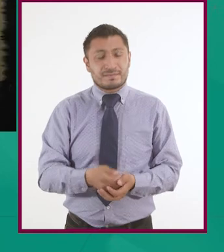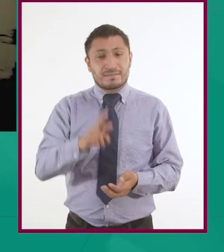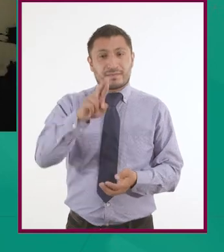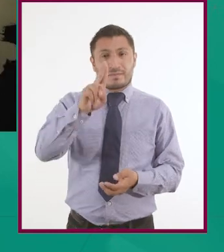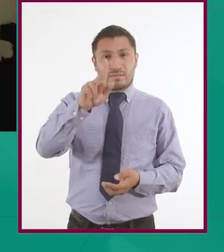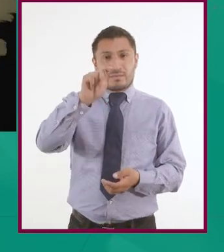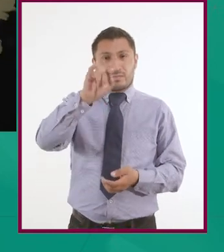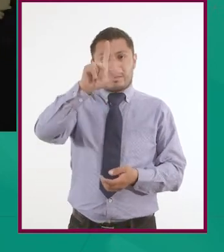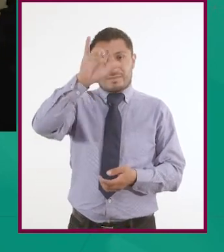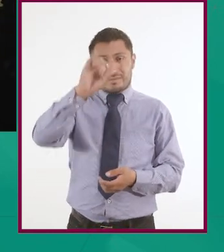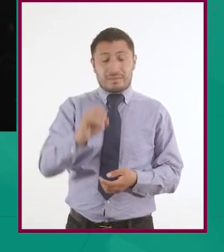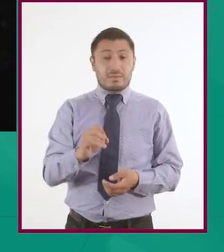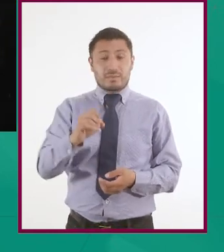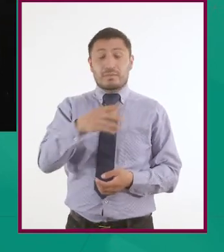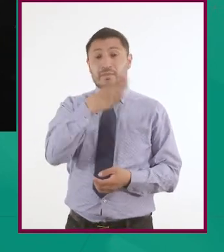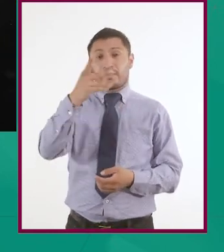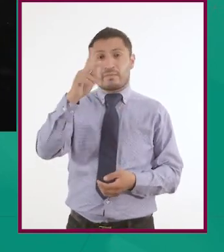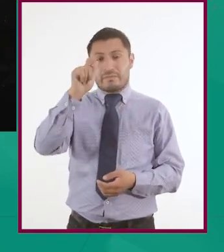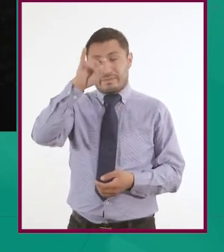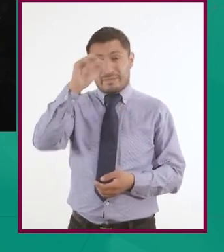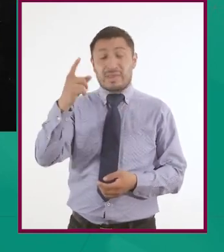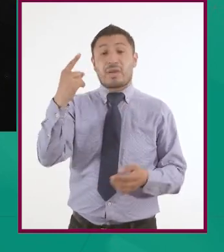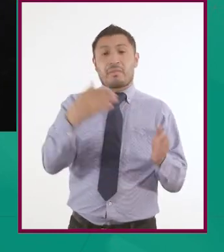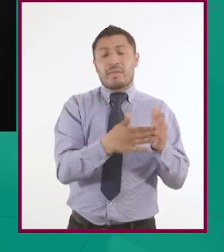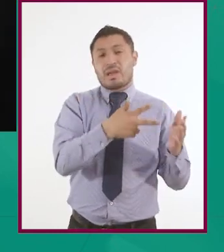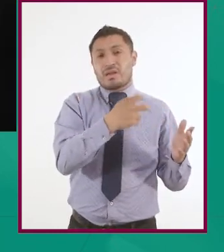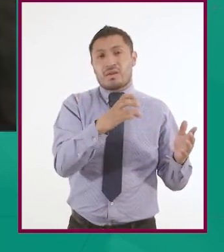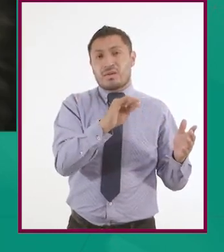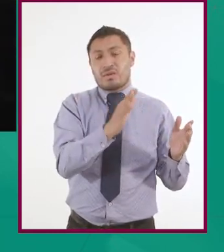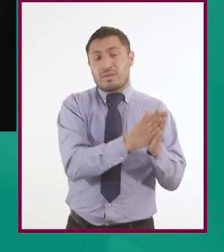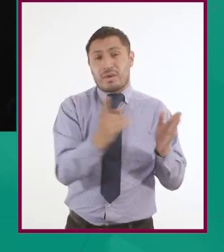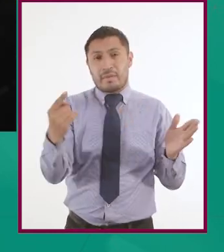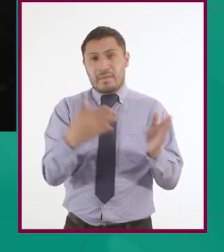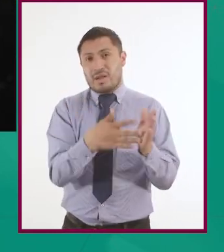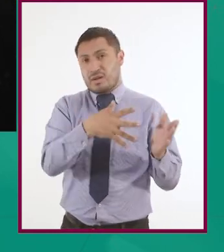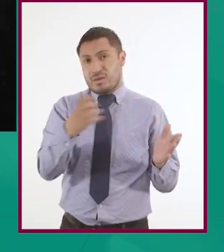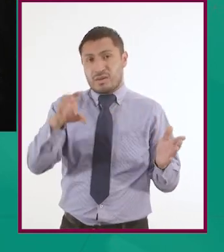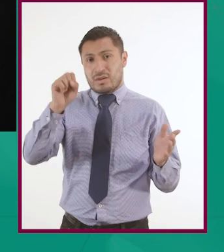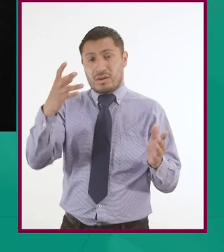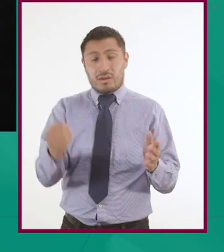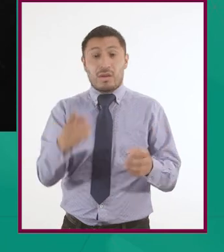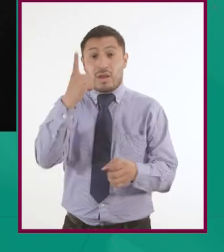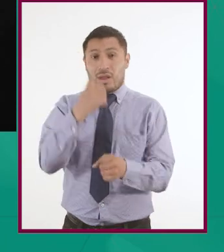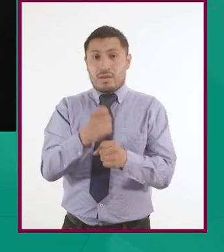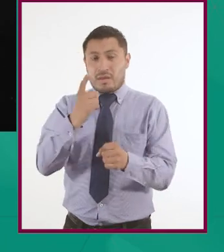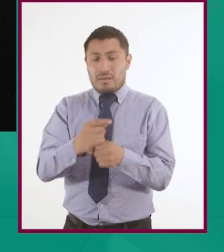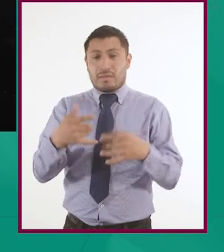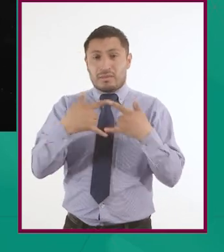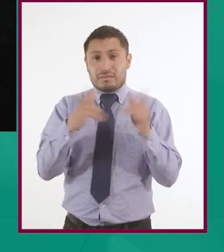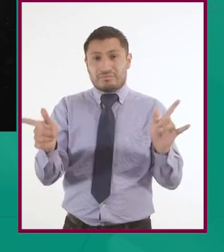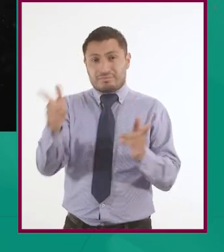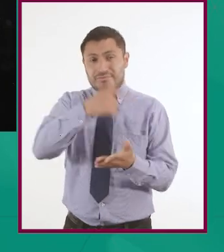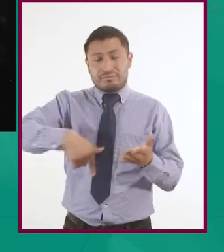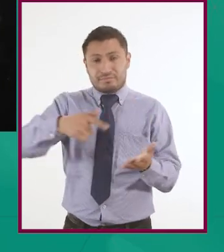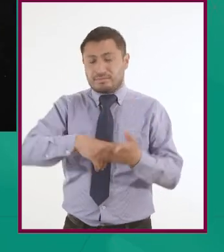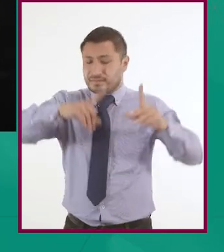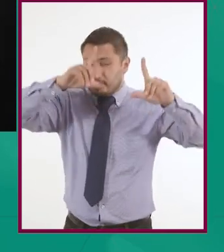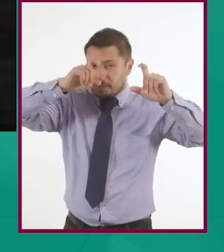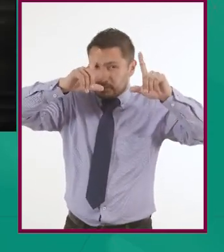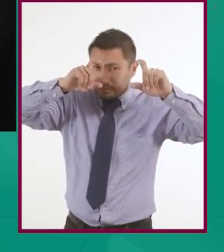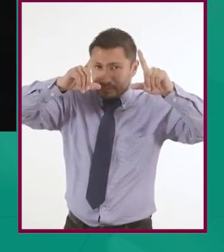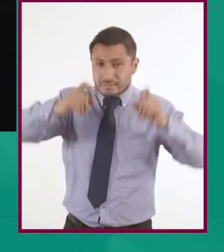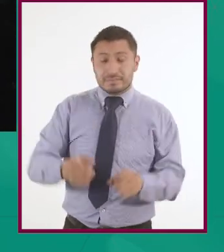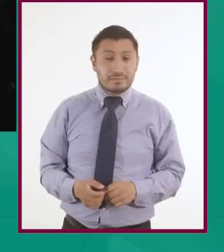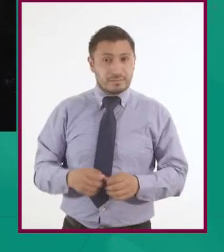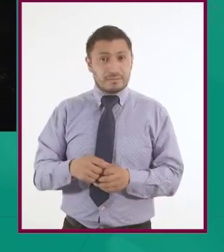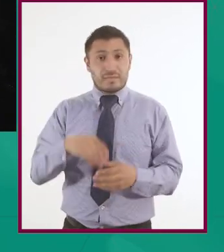Rutilo Patiño, que vivió de 1890 a 1969, fue el primero en abrir un pequeño estudio fotográfico